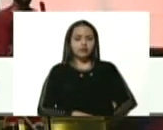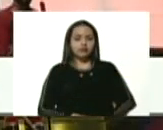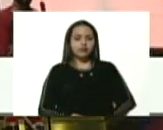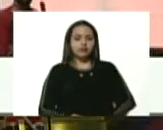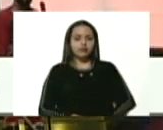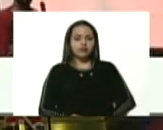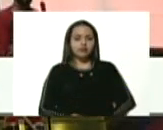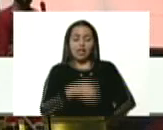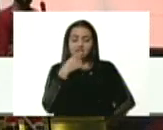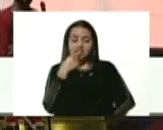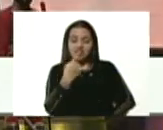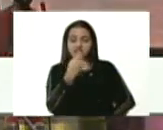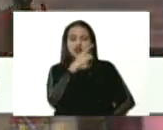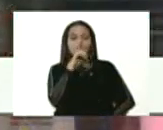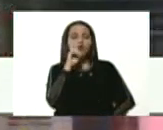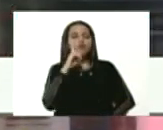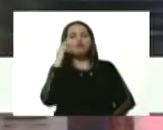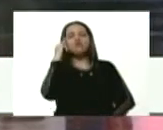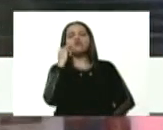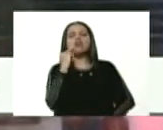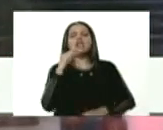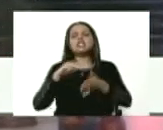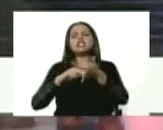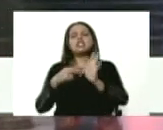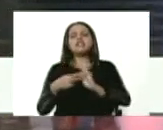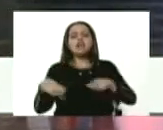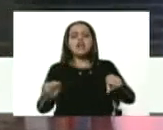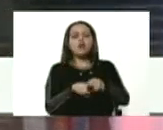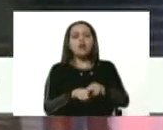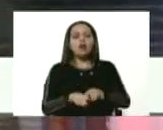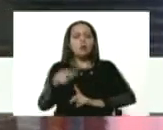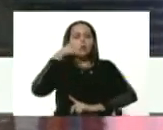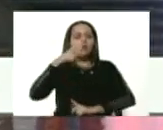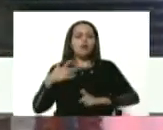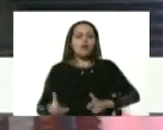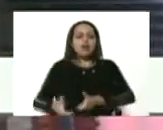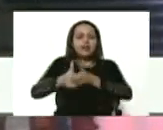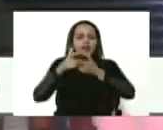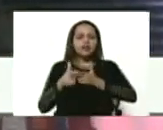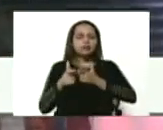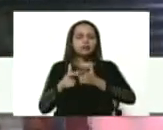Decir Simón Bolívar es decir pueblo en armas,